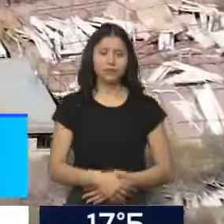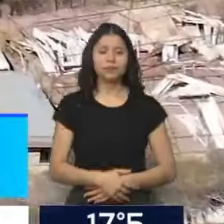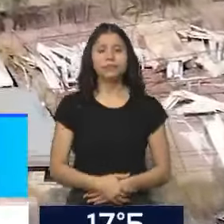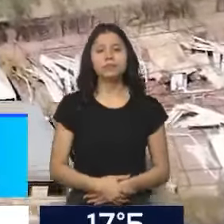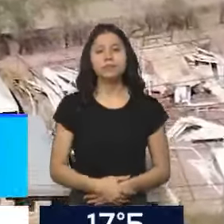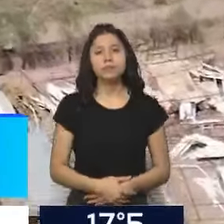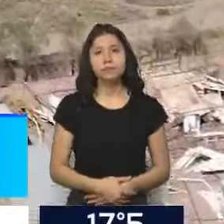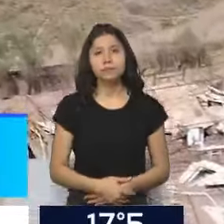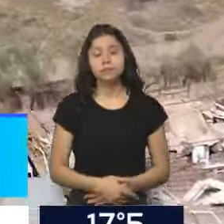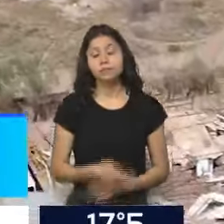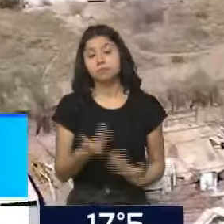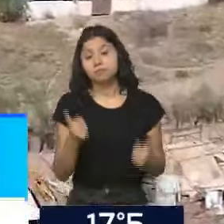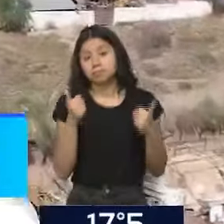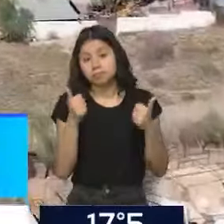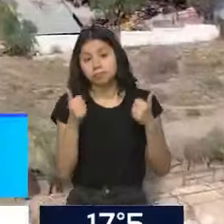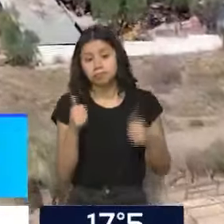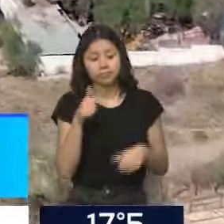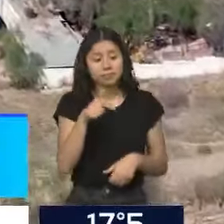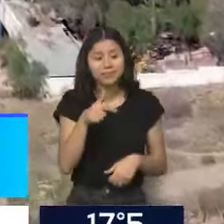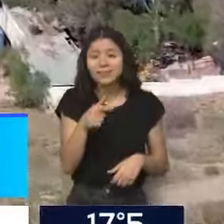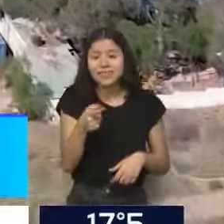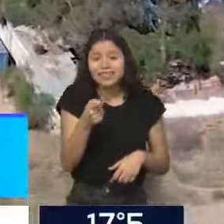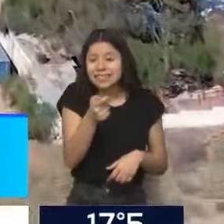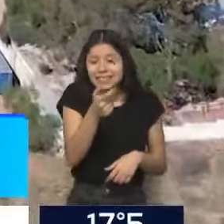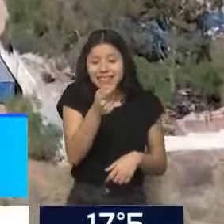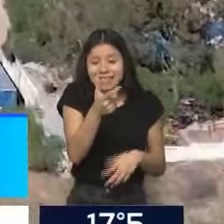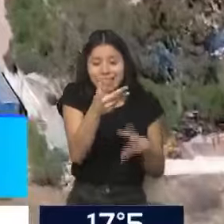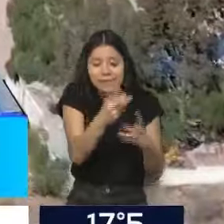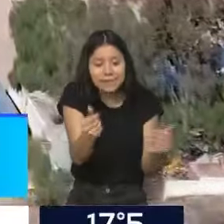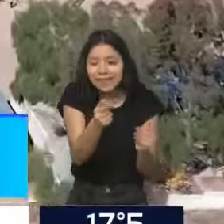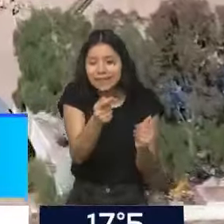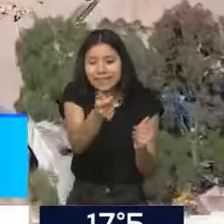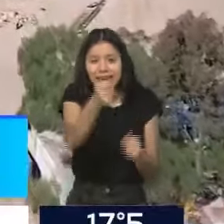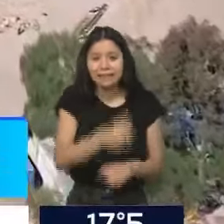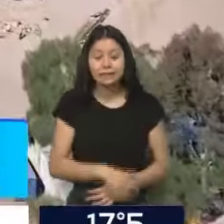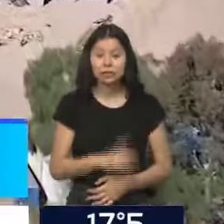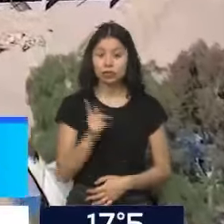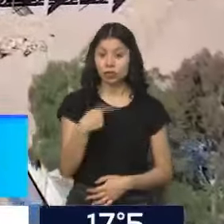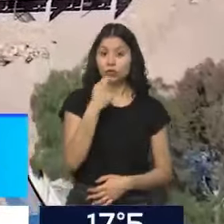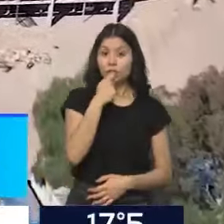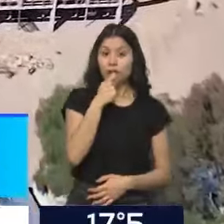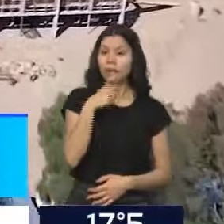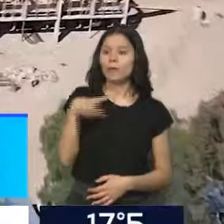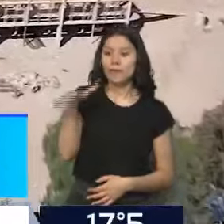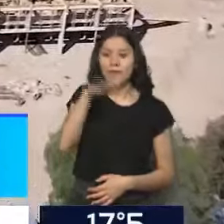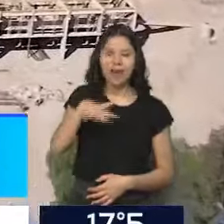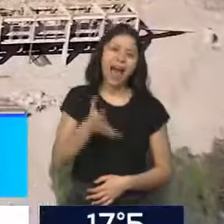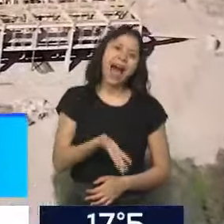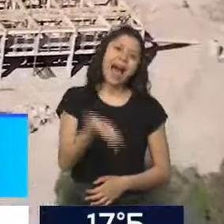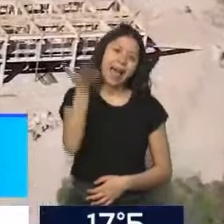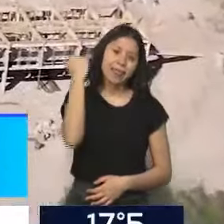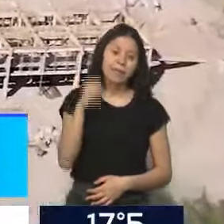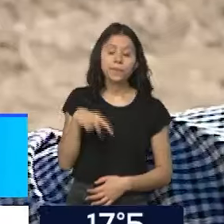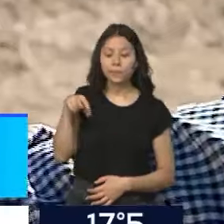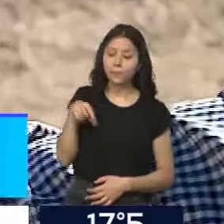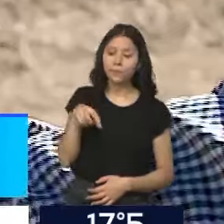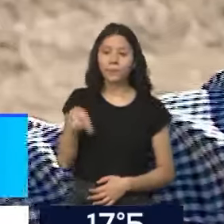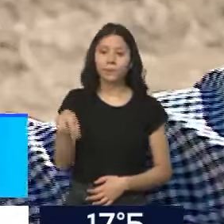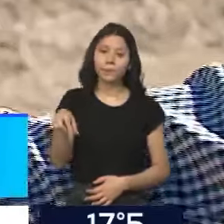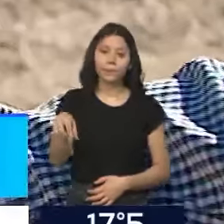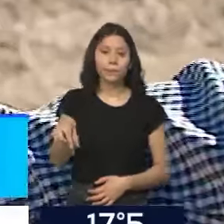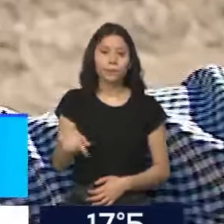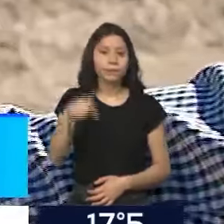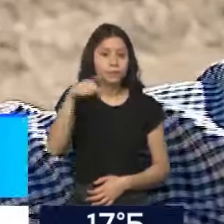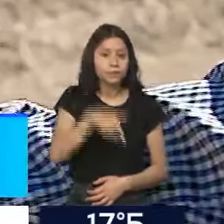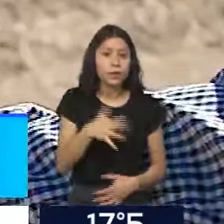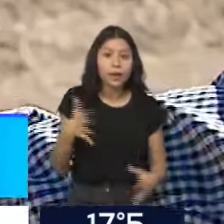prácticamente terminado. Igual antes salíamos a caminar nosotros por acá, ¿ves? Antes que pase los micros, ahora estamos felices porque